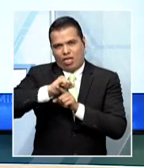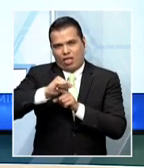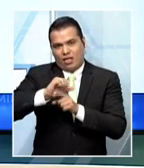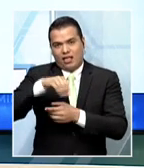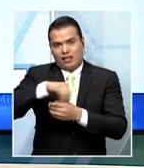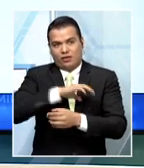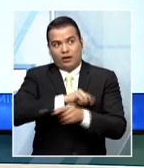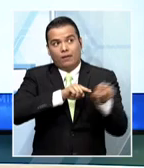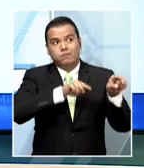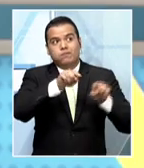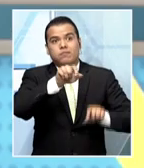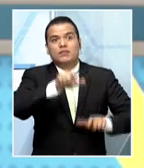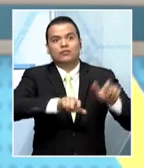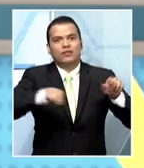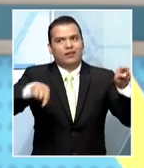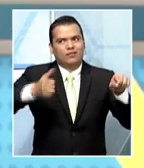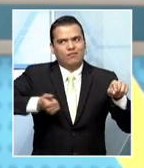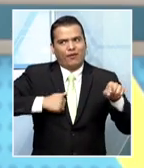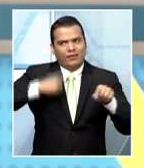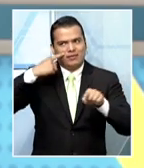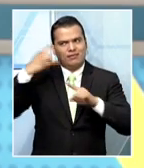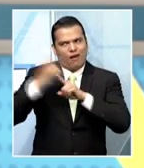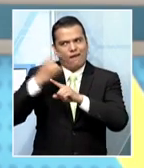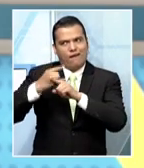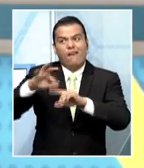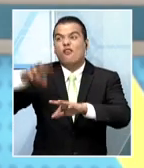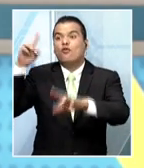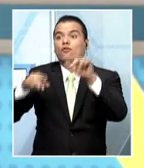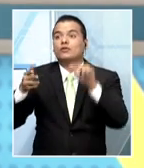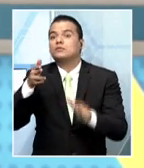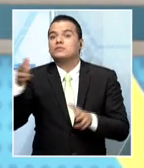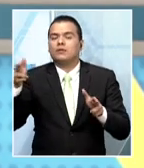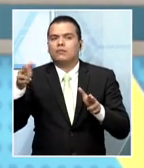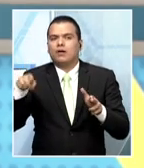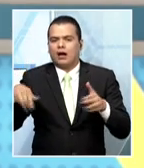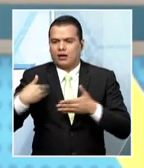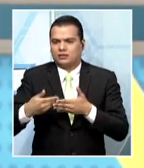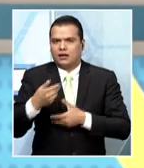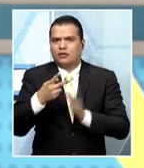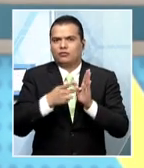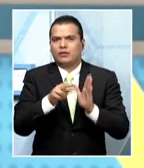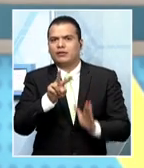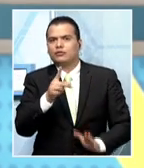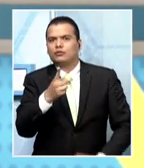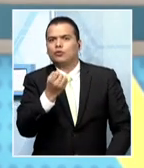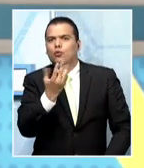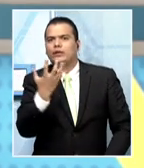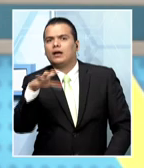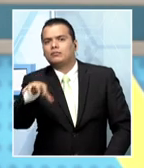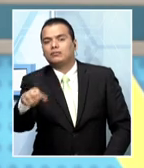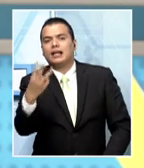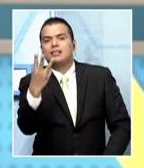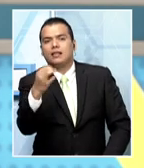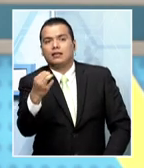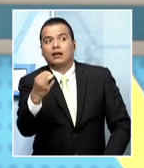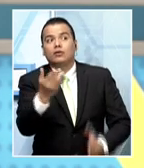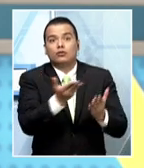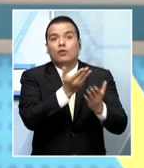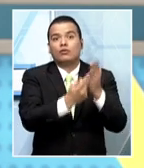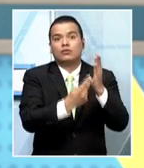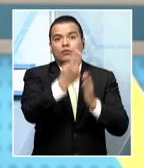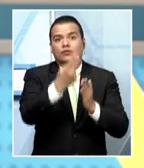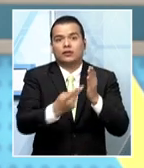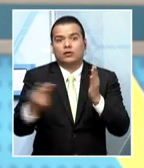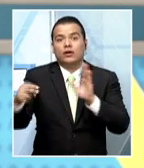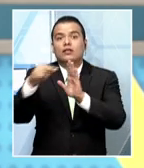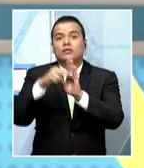fogueo para atracos en Cali. Este año han incautado más de 30 de estas armas, por eso avanza un proyecto que regule la tenencia de este